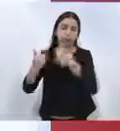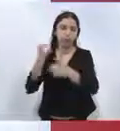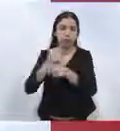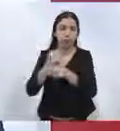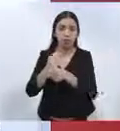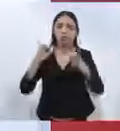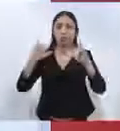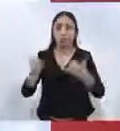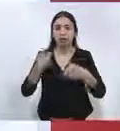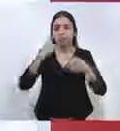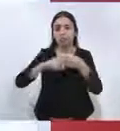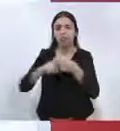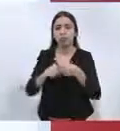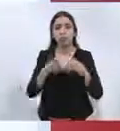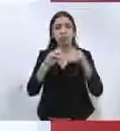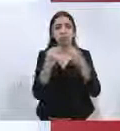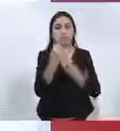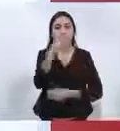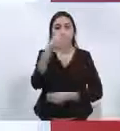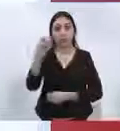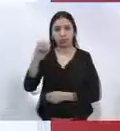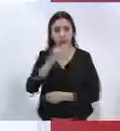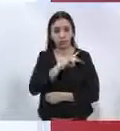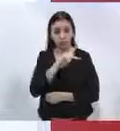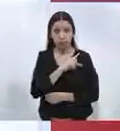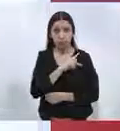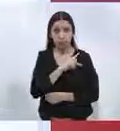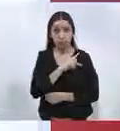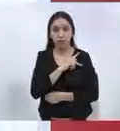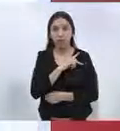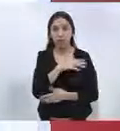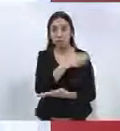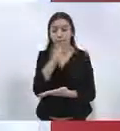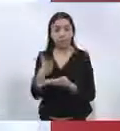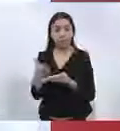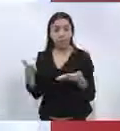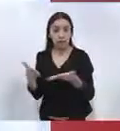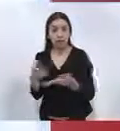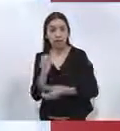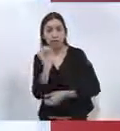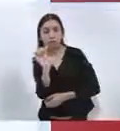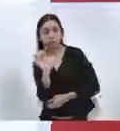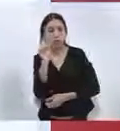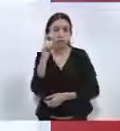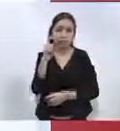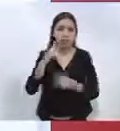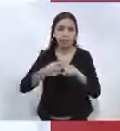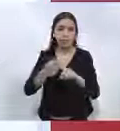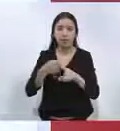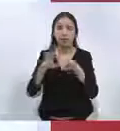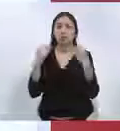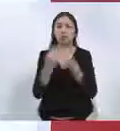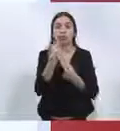con una cartera de clientes de 700 personas. Hoy, en 6 a 7 meses, estamos con 1.100,